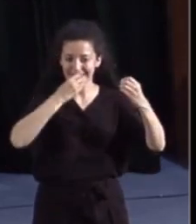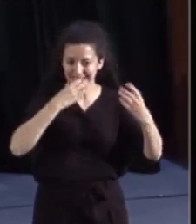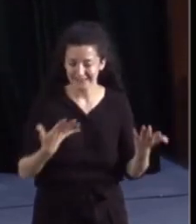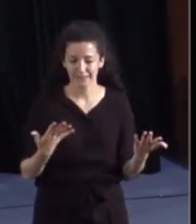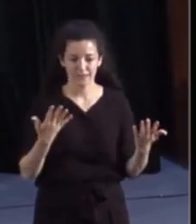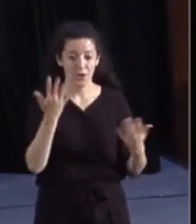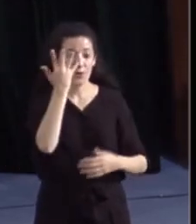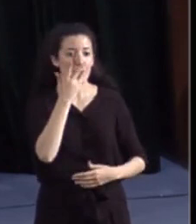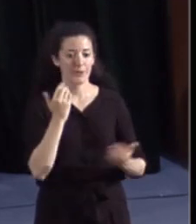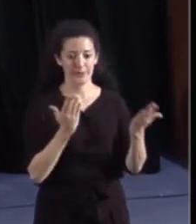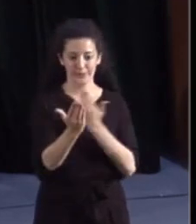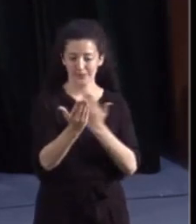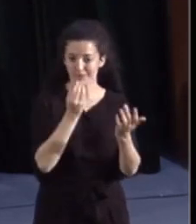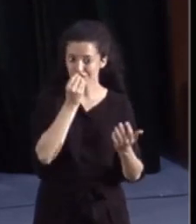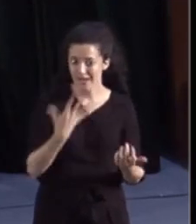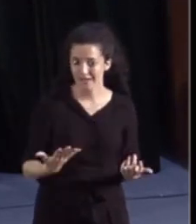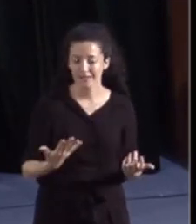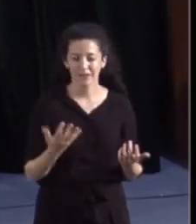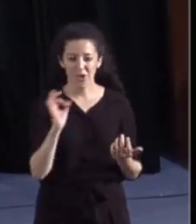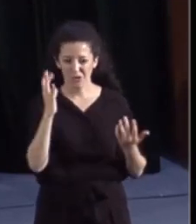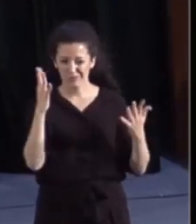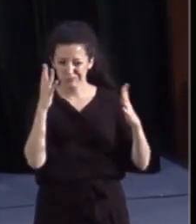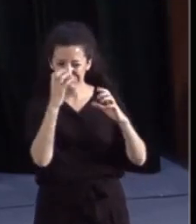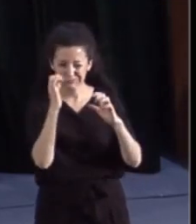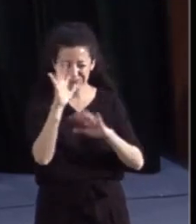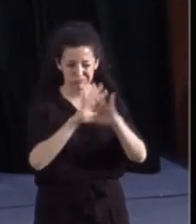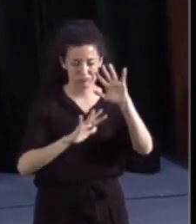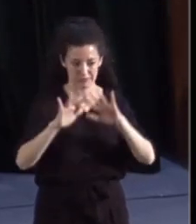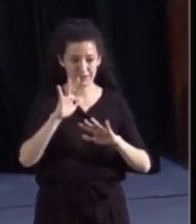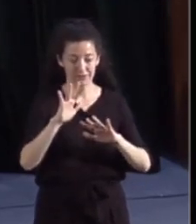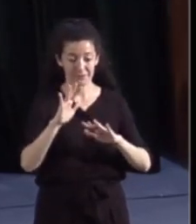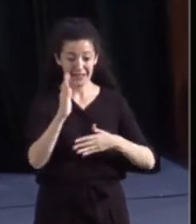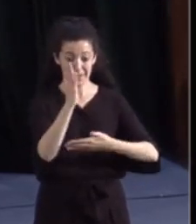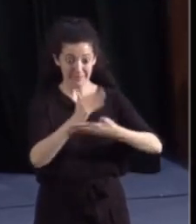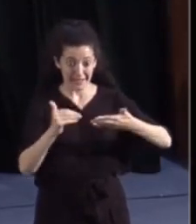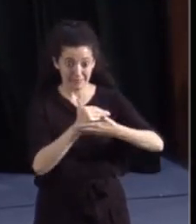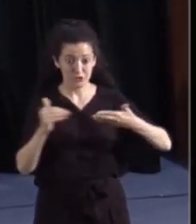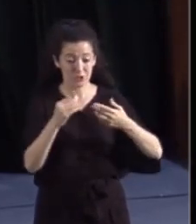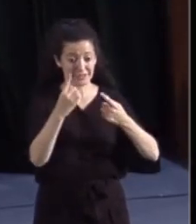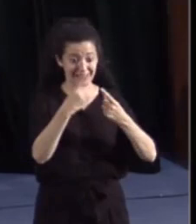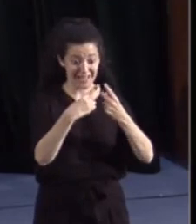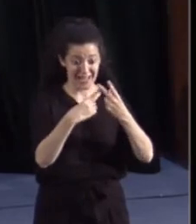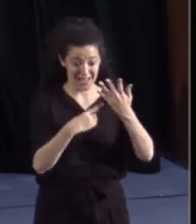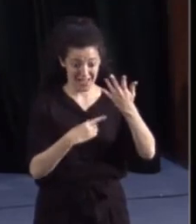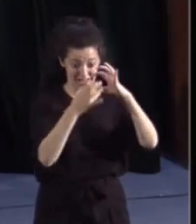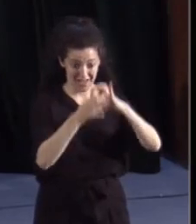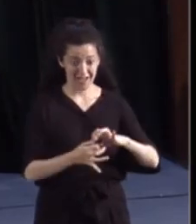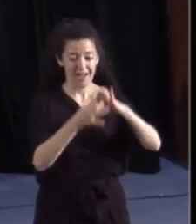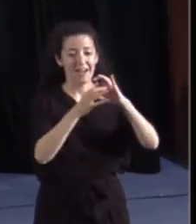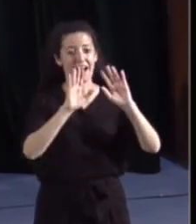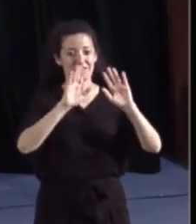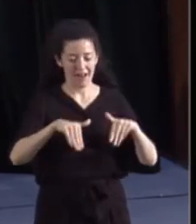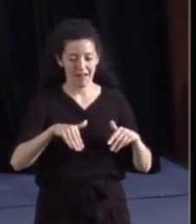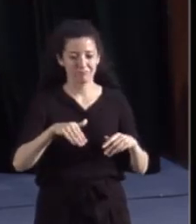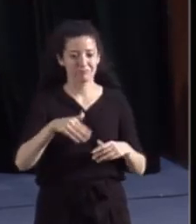es decir, hay un conjunto de parámetros que combinados hacen que una determinada inserción tenga calidad